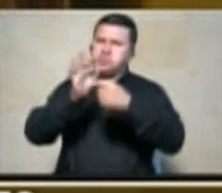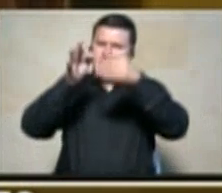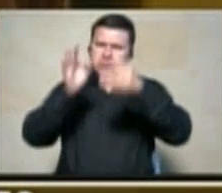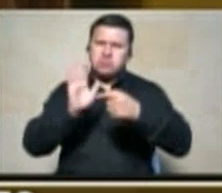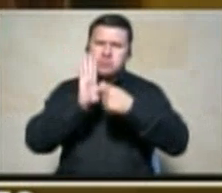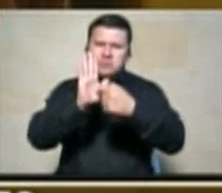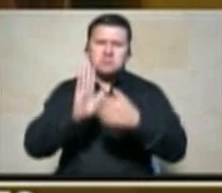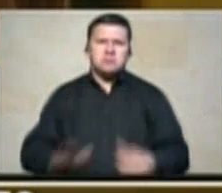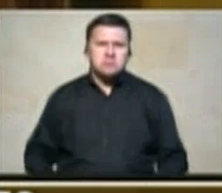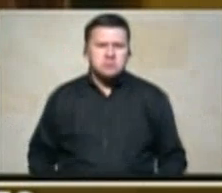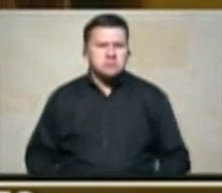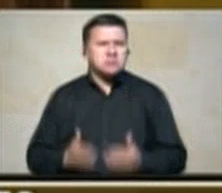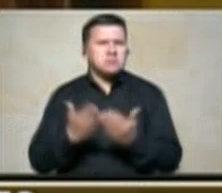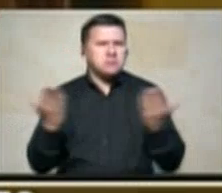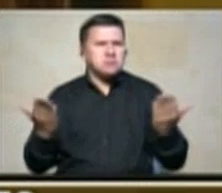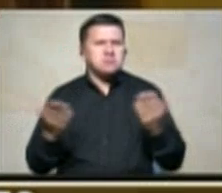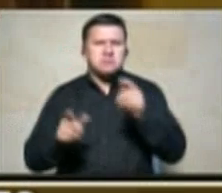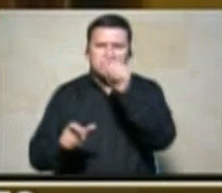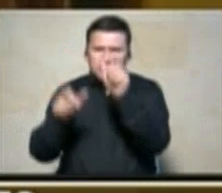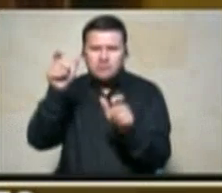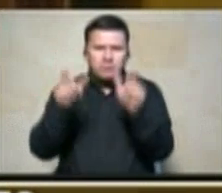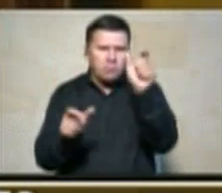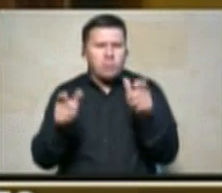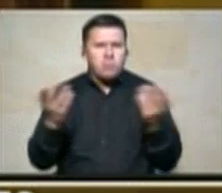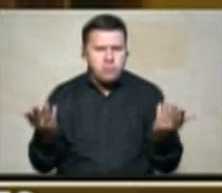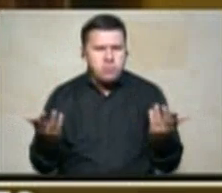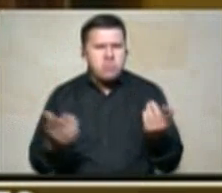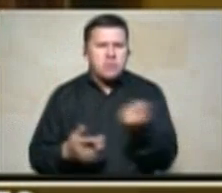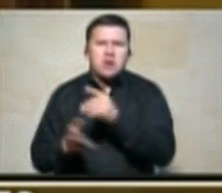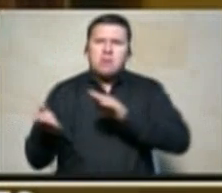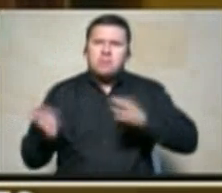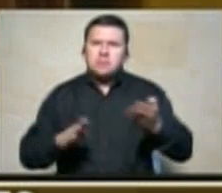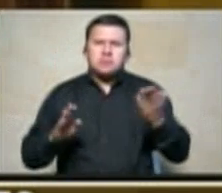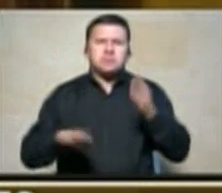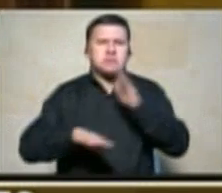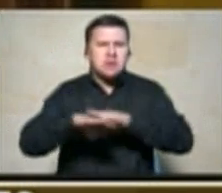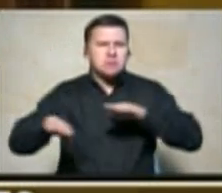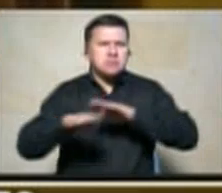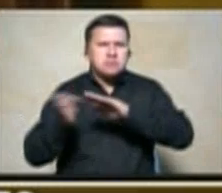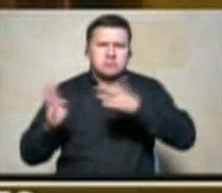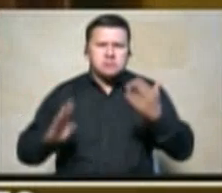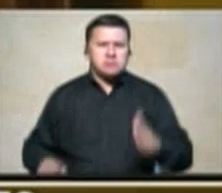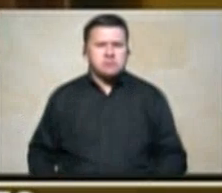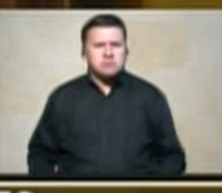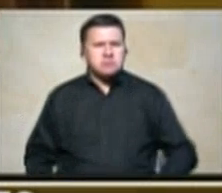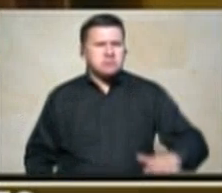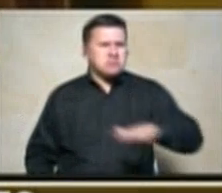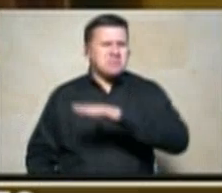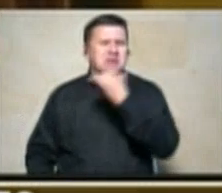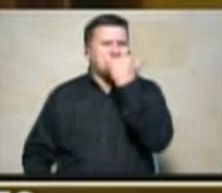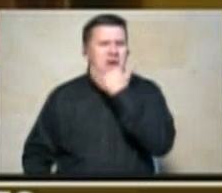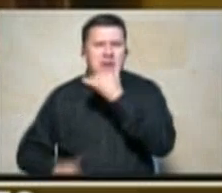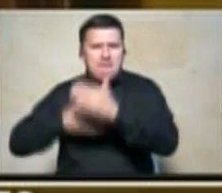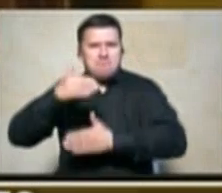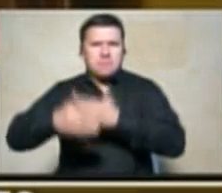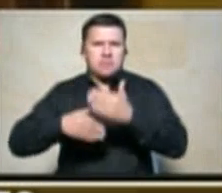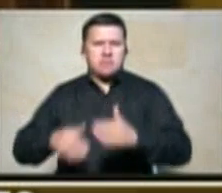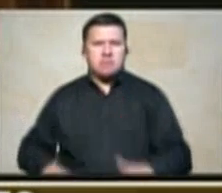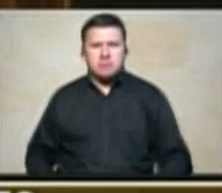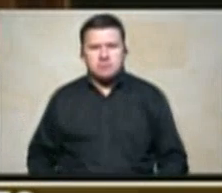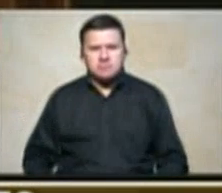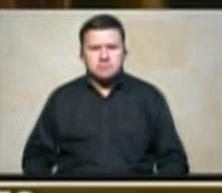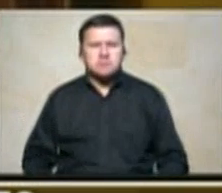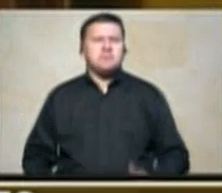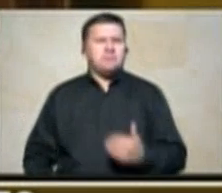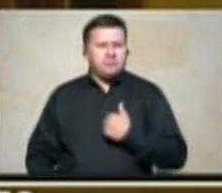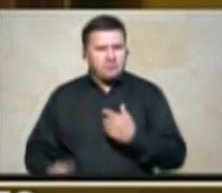muerto producto de este mal procedimiento. Yo sí quisiera pedirle hoy a usted,